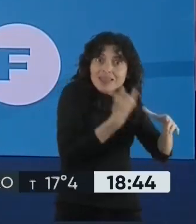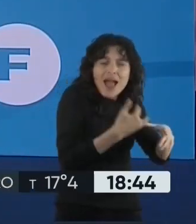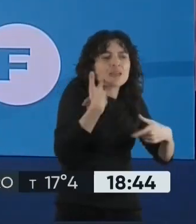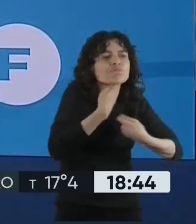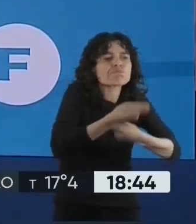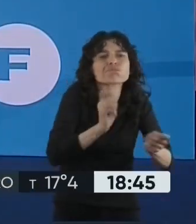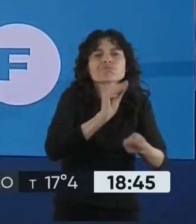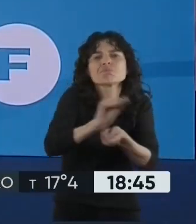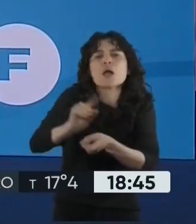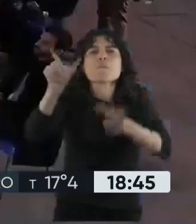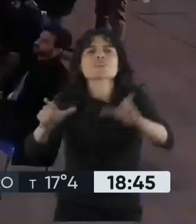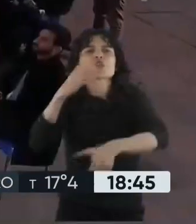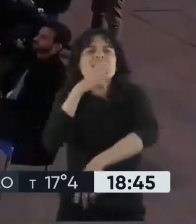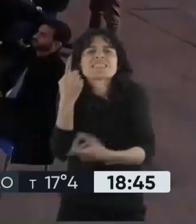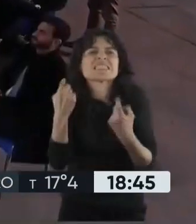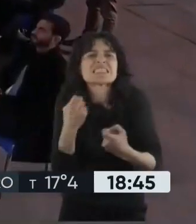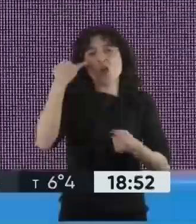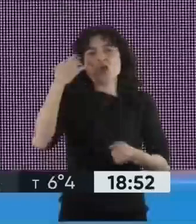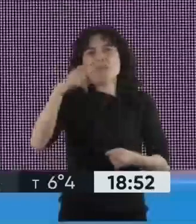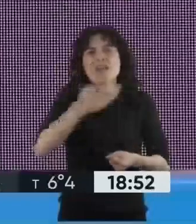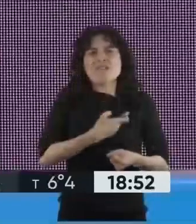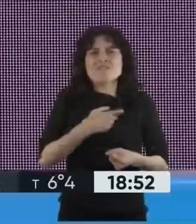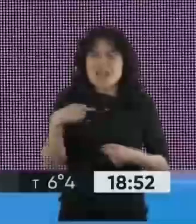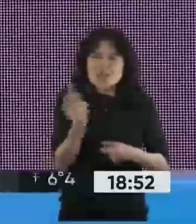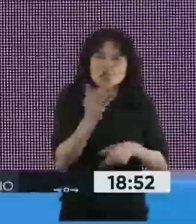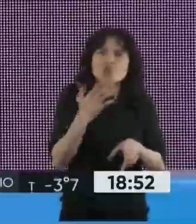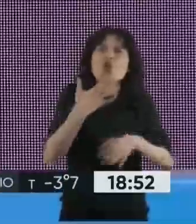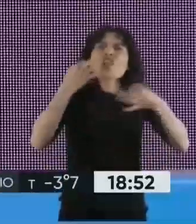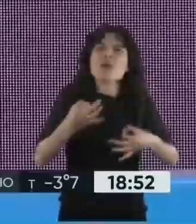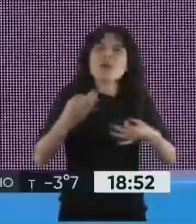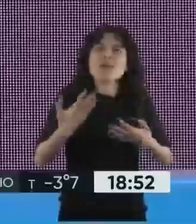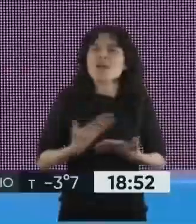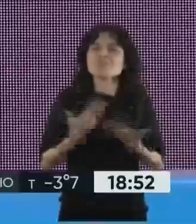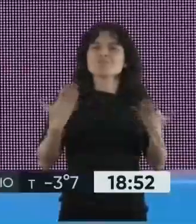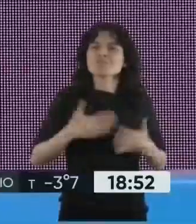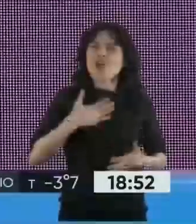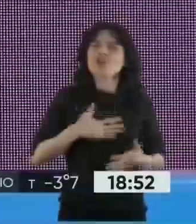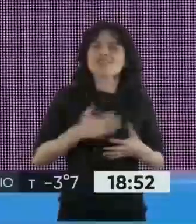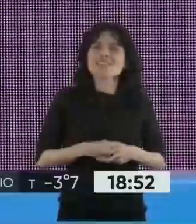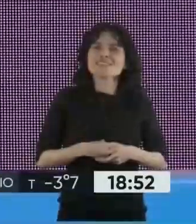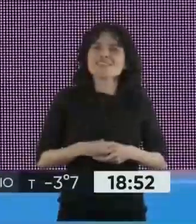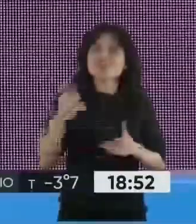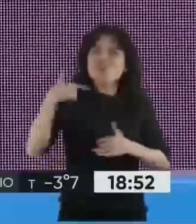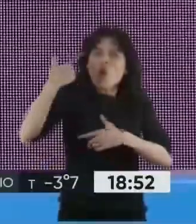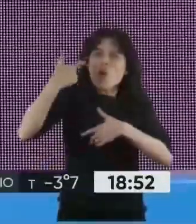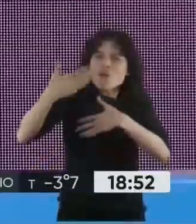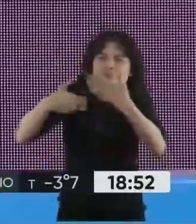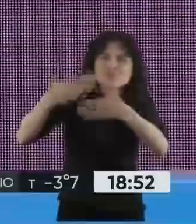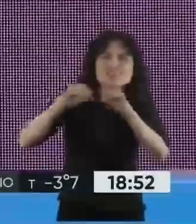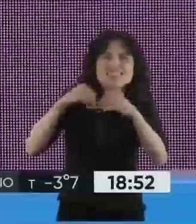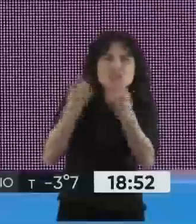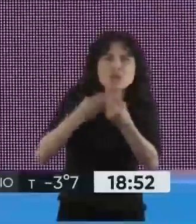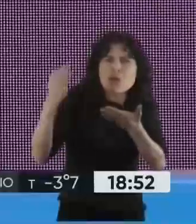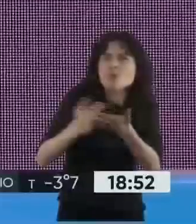país. Hay que usarla. Estamos muy felices porque YPF tiene resultados realmente muy